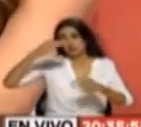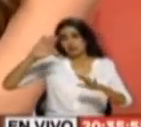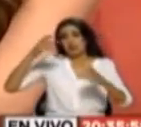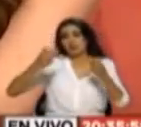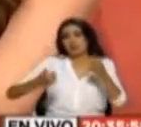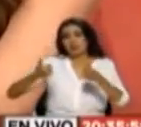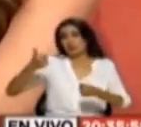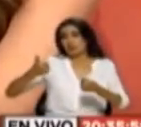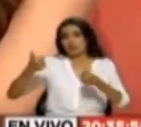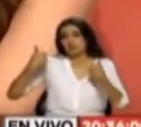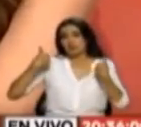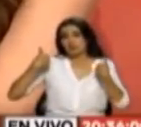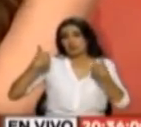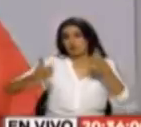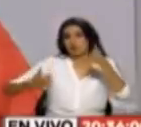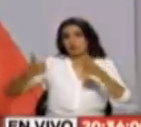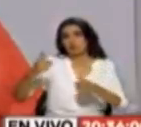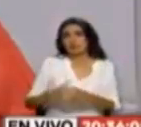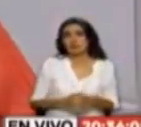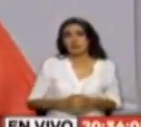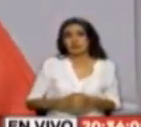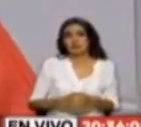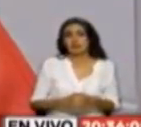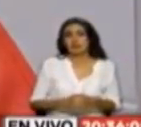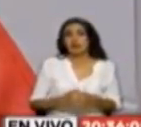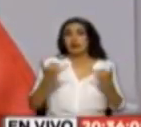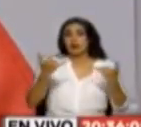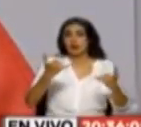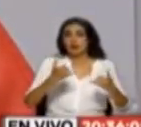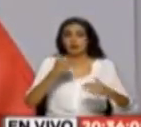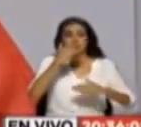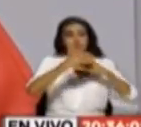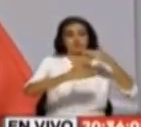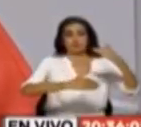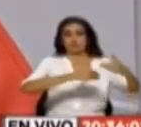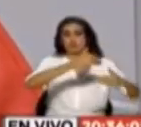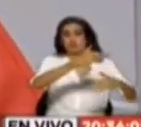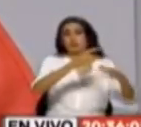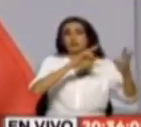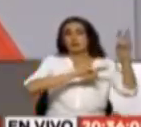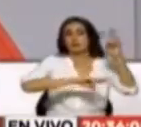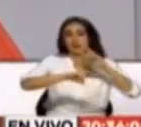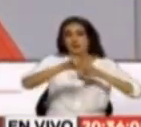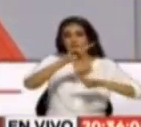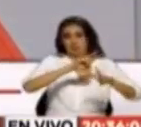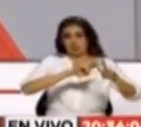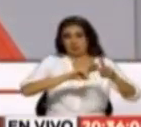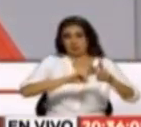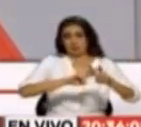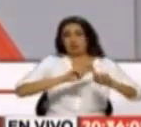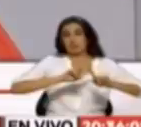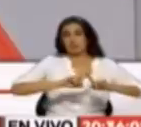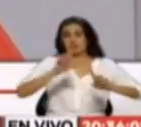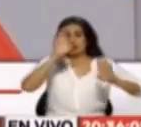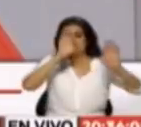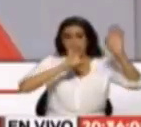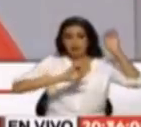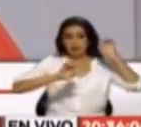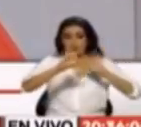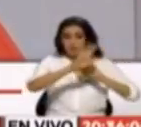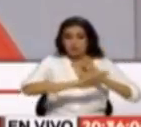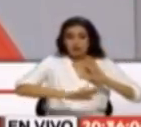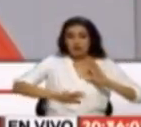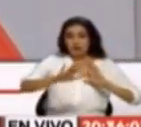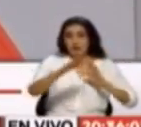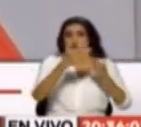precandidatos definidos? Estamos nosotros en un proceso de análisis absolutamente responsable, objetivo, pero sobre todo con los criterios del territorio.